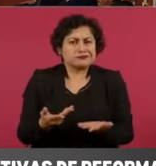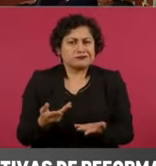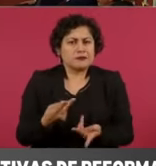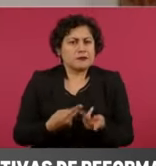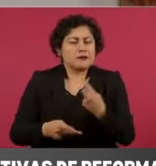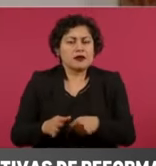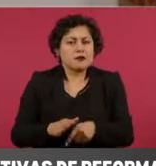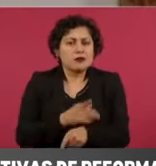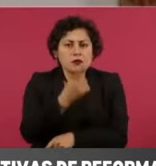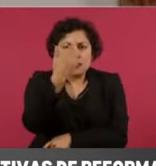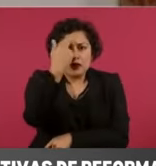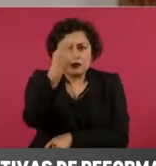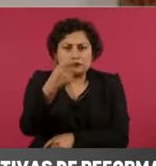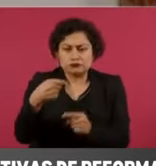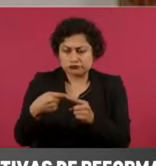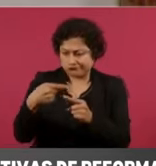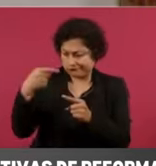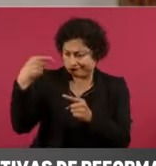y por lo mismo